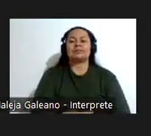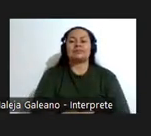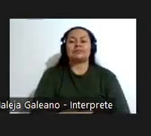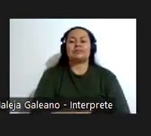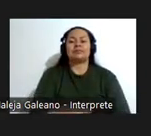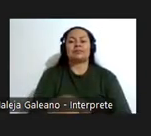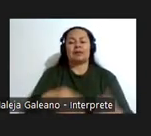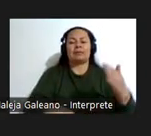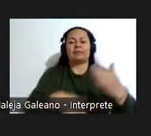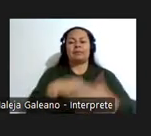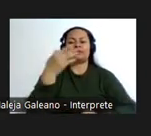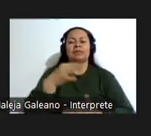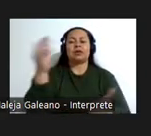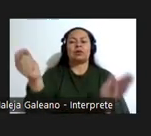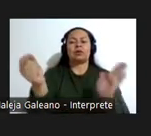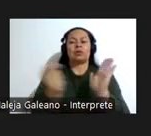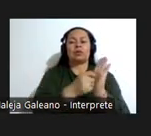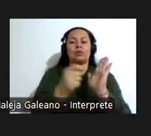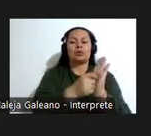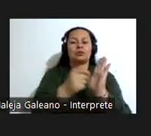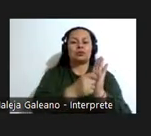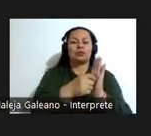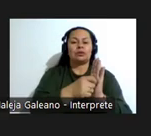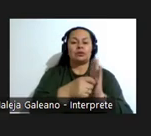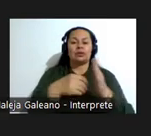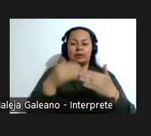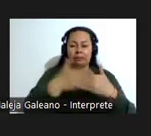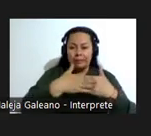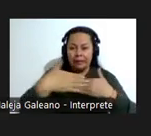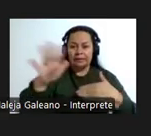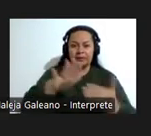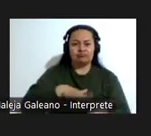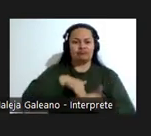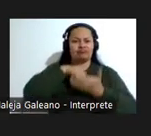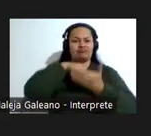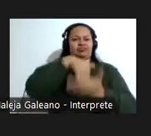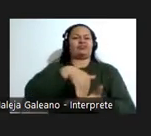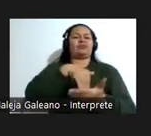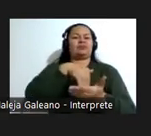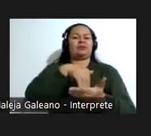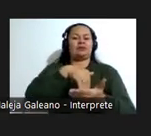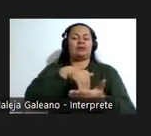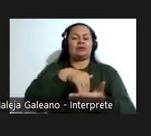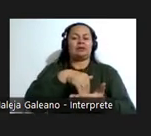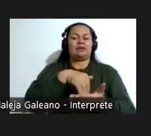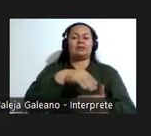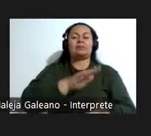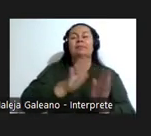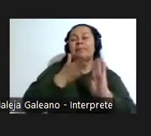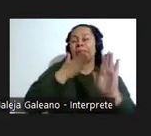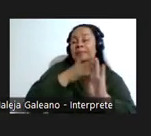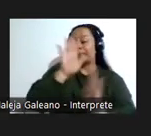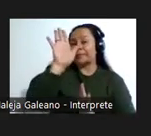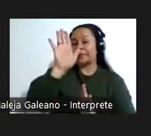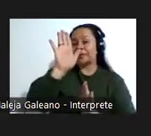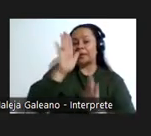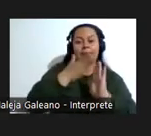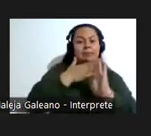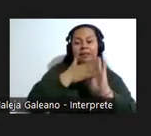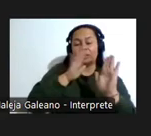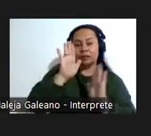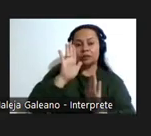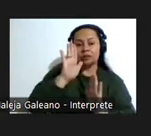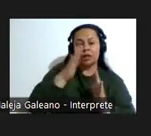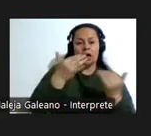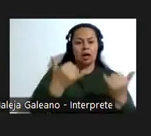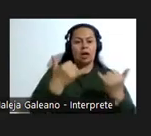Vamos a iniciar por un punto de partida, que es la posicionalidad. Disculpa, Creo Diana. que ubicarnos. Perdón, Daniela. En este momento